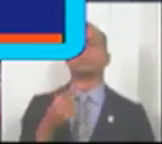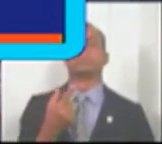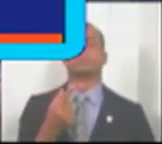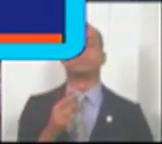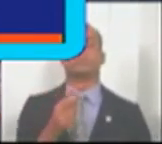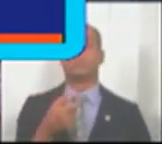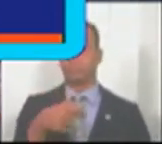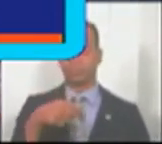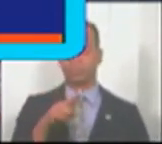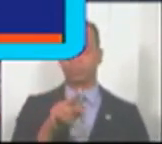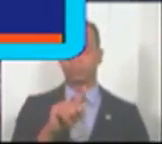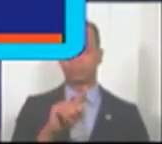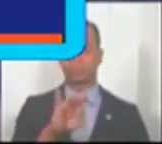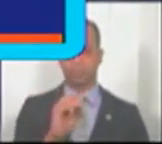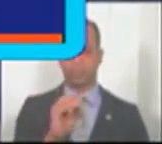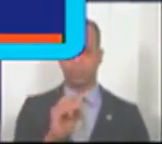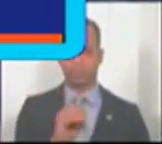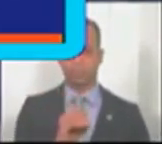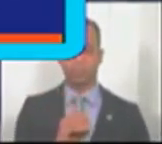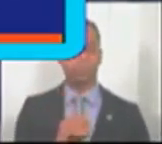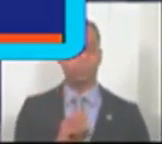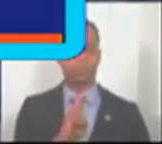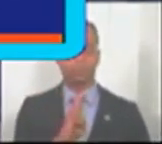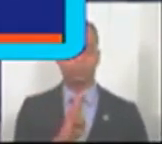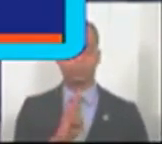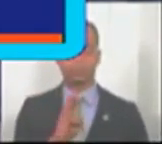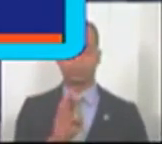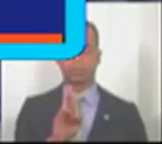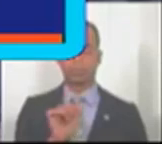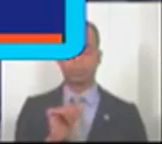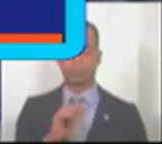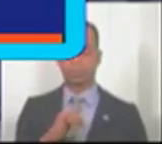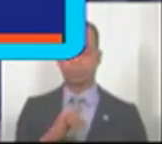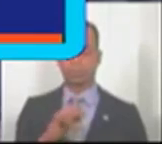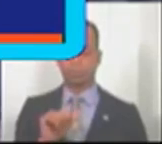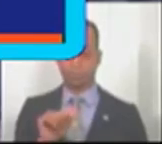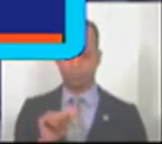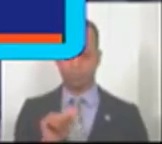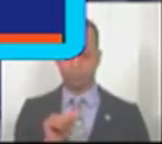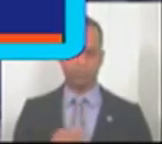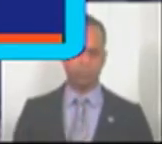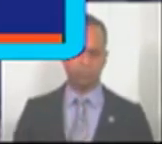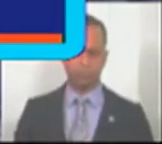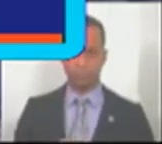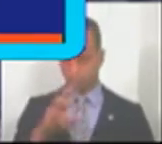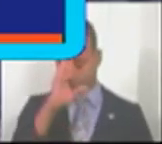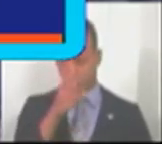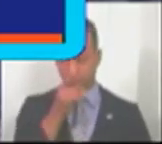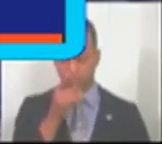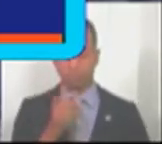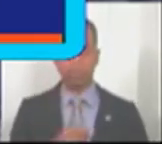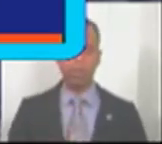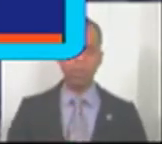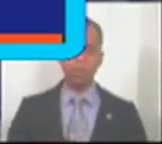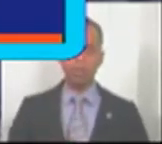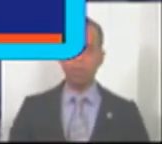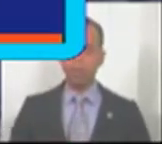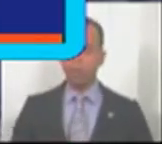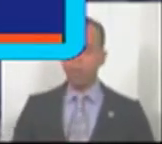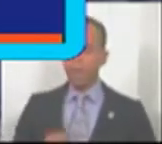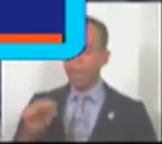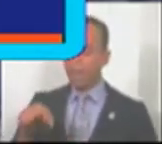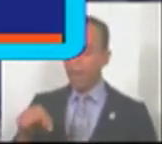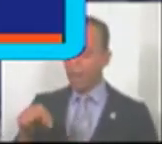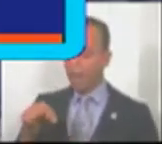en Barranquilla, Bogotá, Barranquilla, y República Dominicana. Y salí de